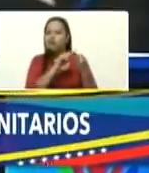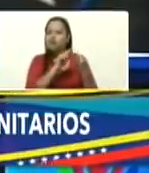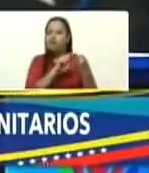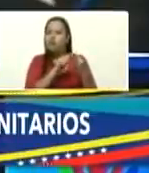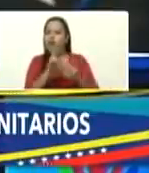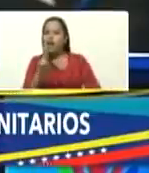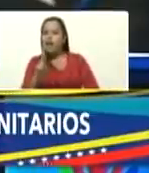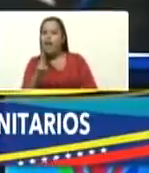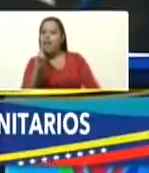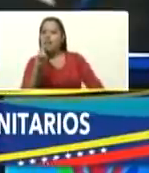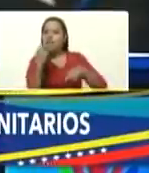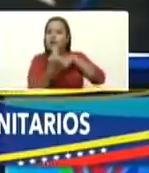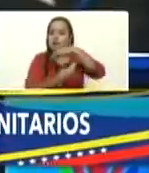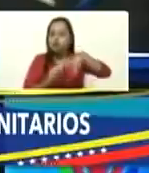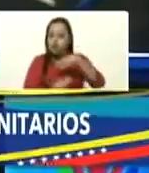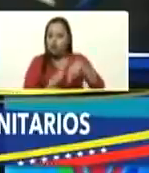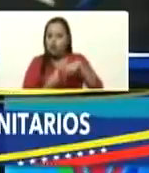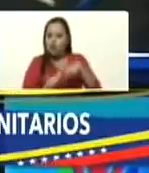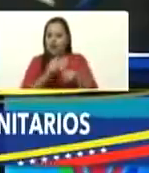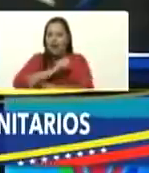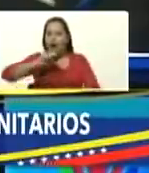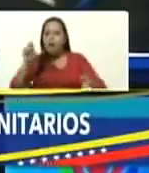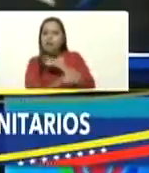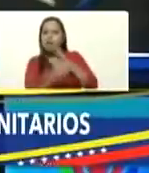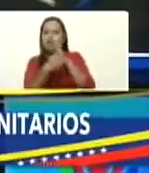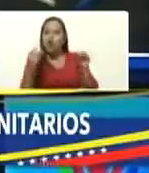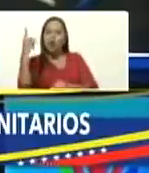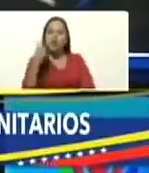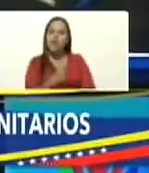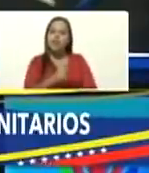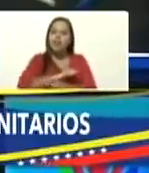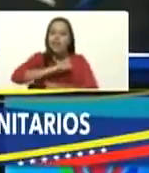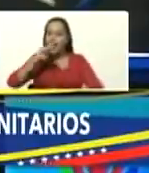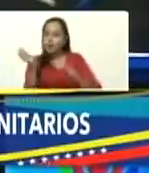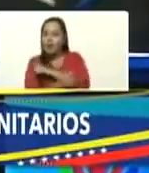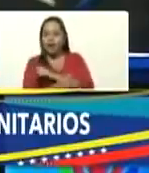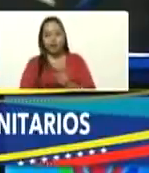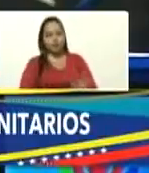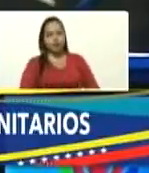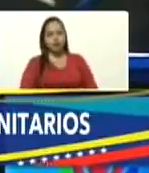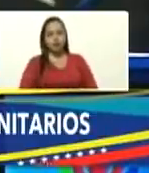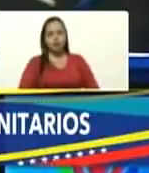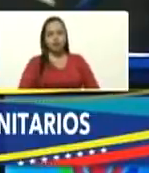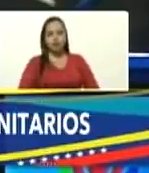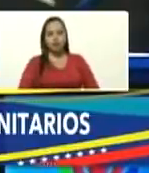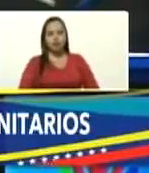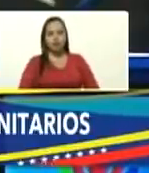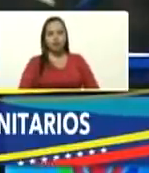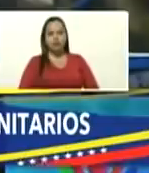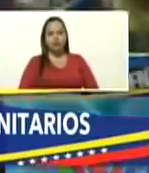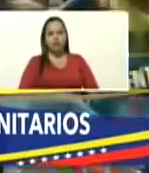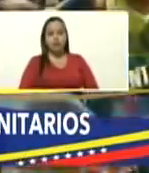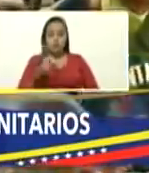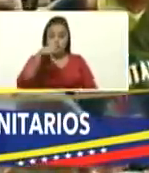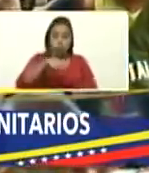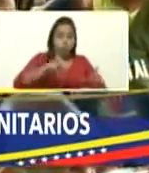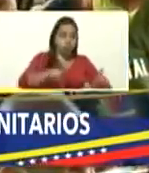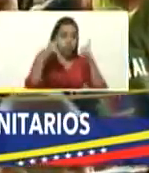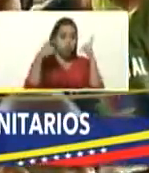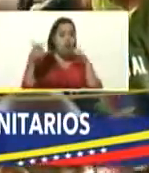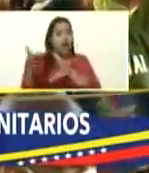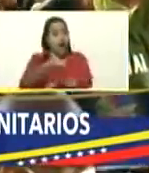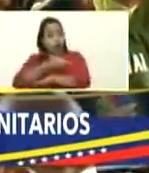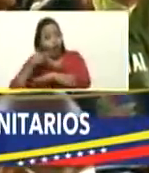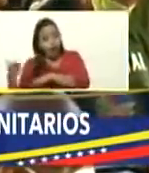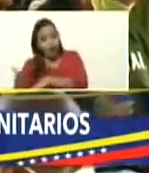revolucionar, cambiar todo lo que tengamos que cambiar en el Estado, en el